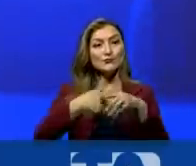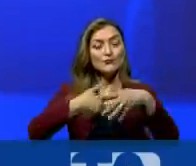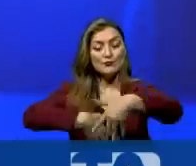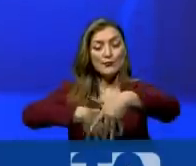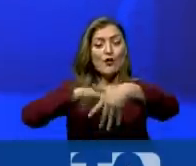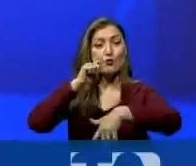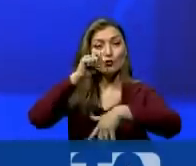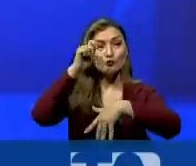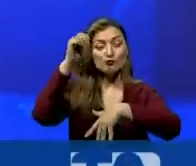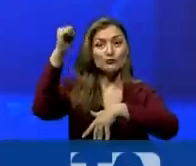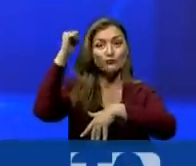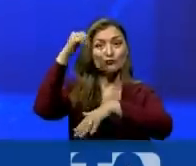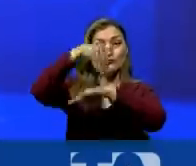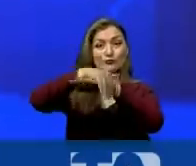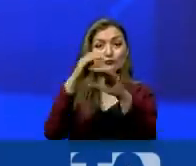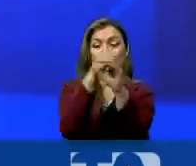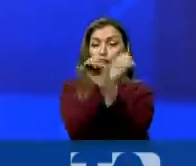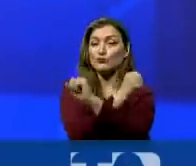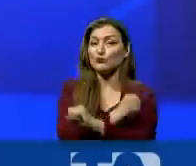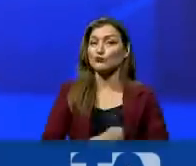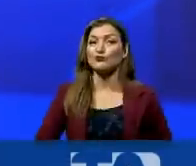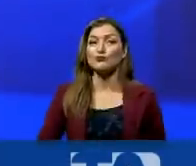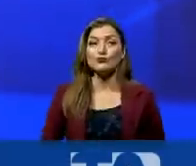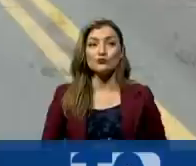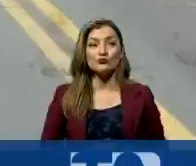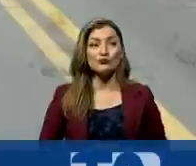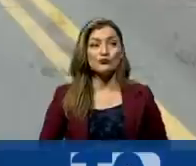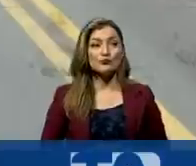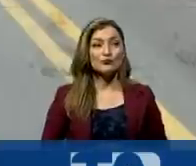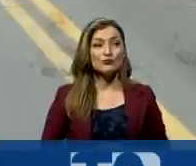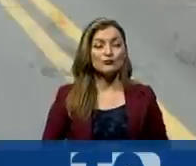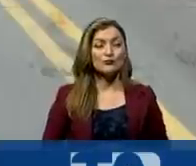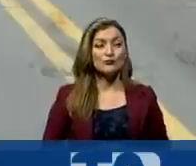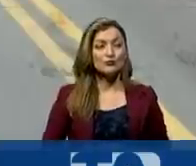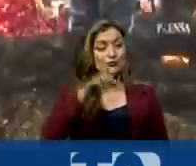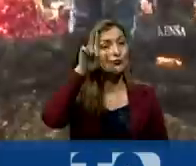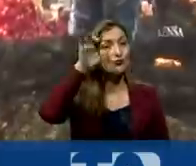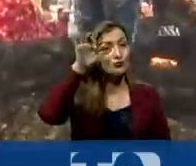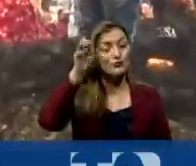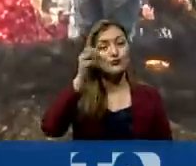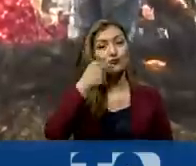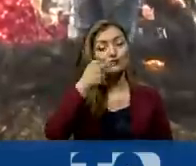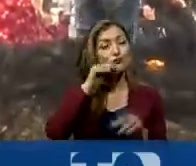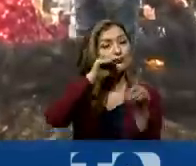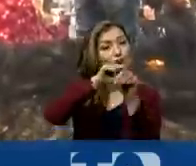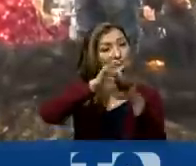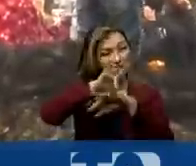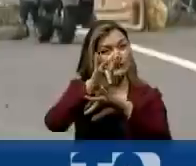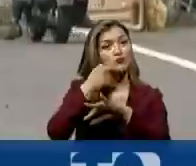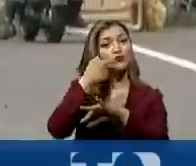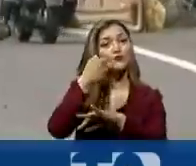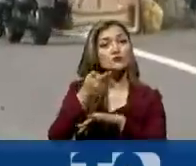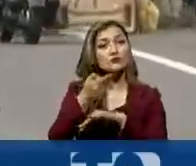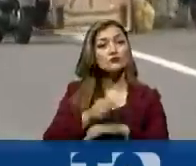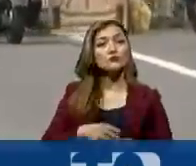en las movilizaciones durante la tarde y noche de ayer y el presidente decía en su mensaje de esta madrugada que ahora corresponderá a la fiscalía y